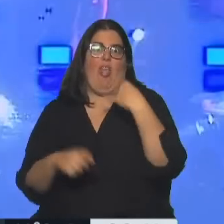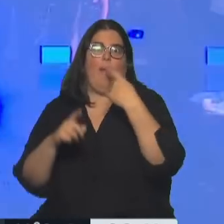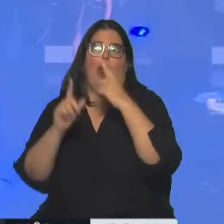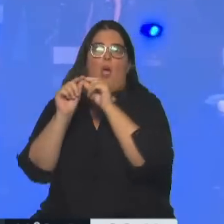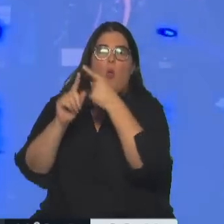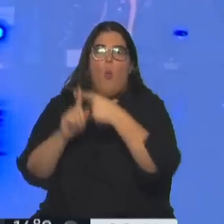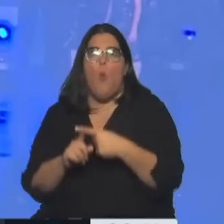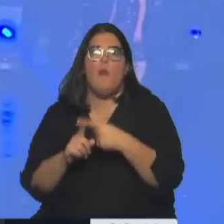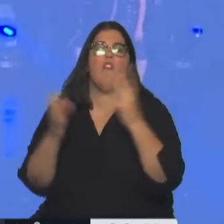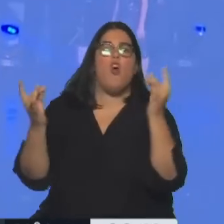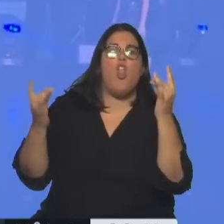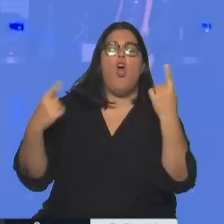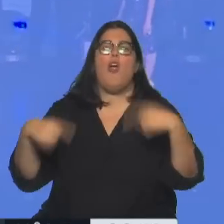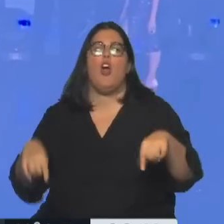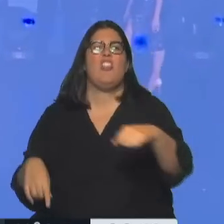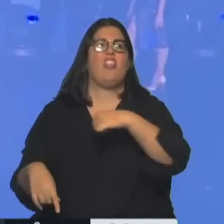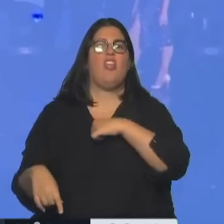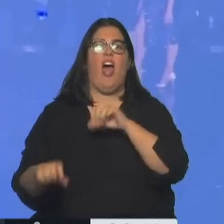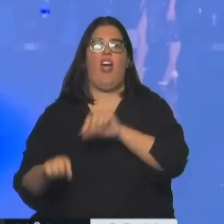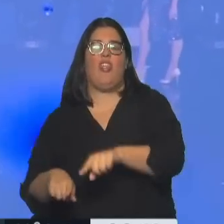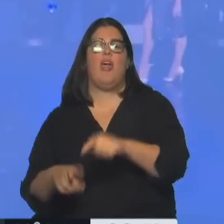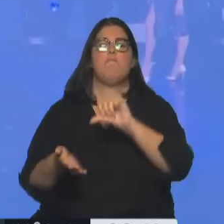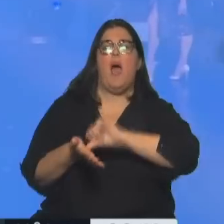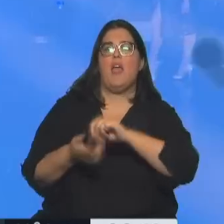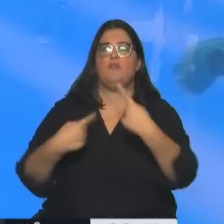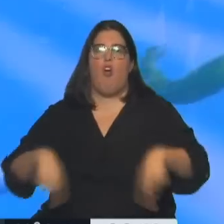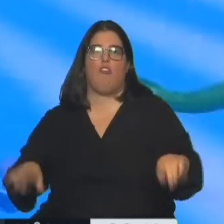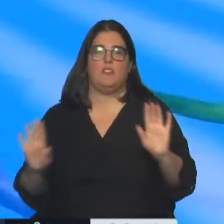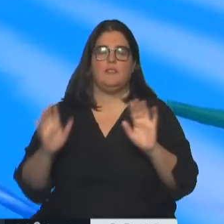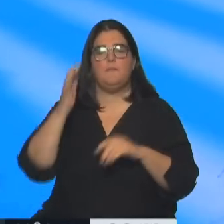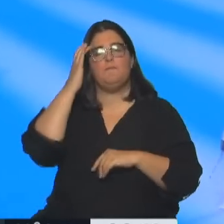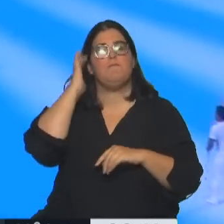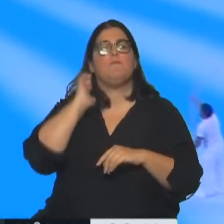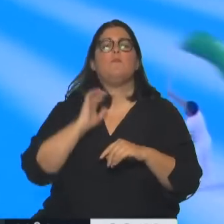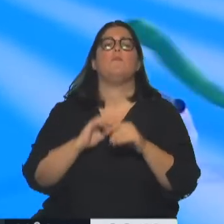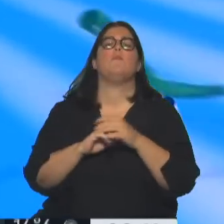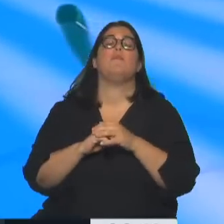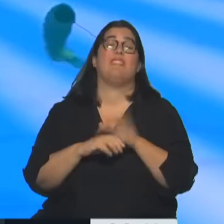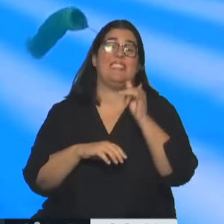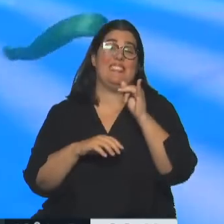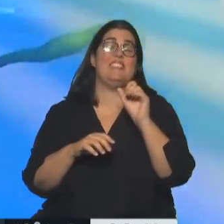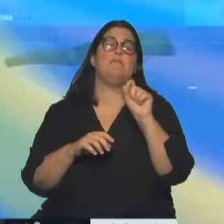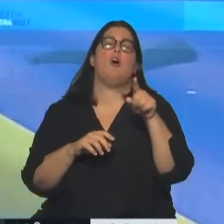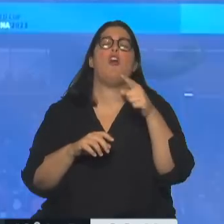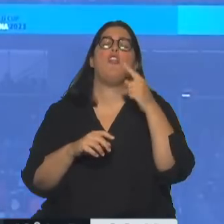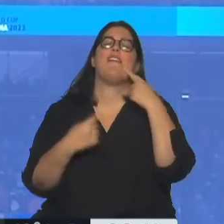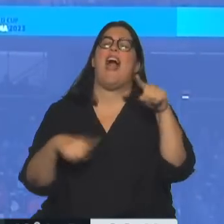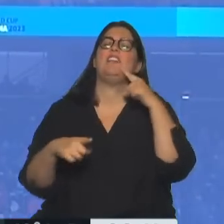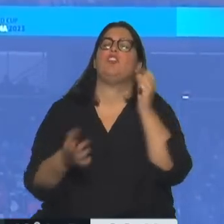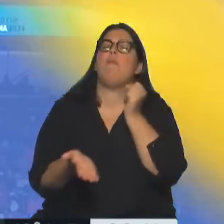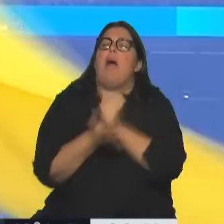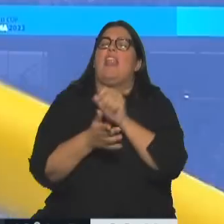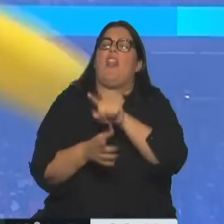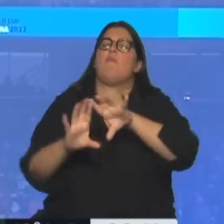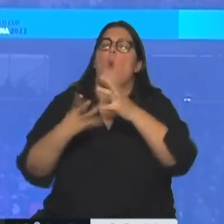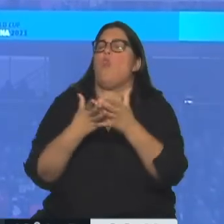que ver con el folclore, con la identificación con nuestra, por eso, con nuestro país. Lo que sí quedó fue la canción de los grupos indonesios, que ya estaba armada para,